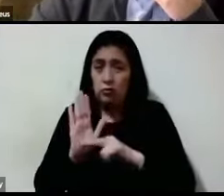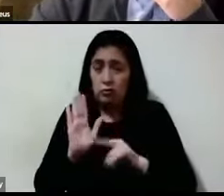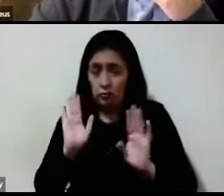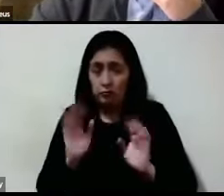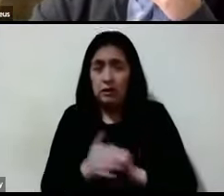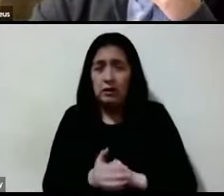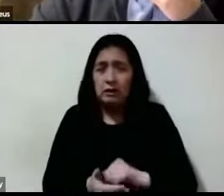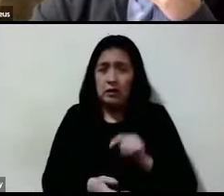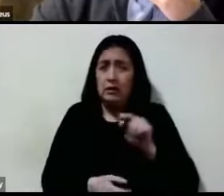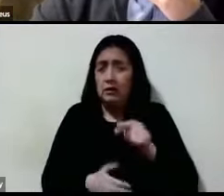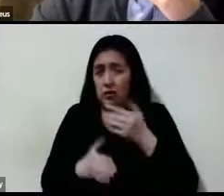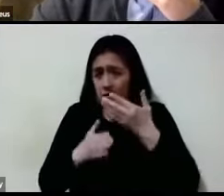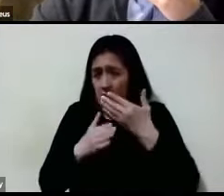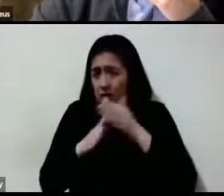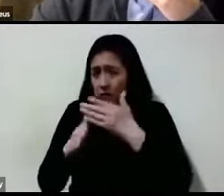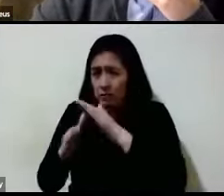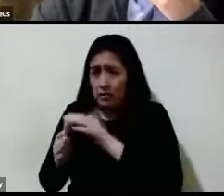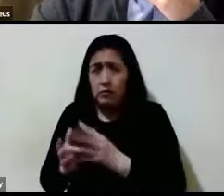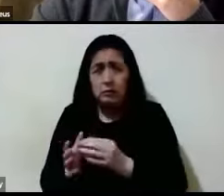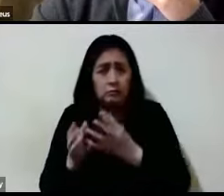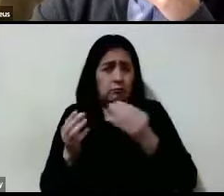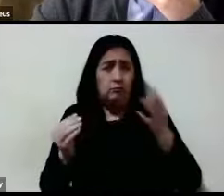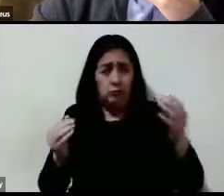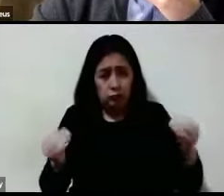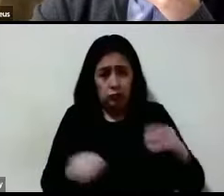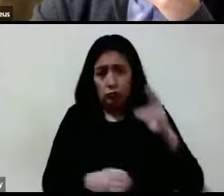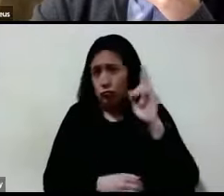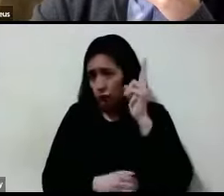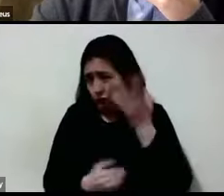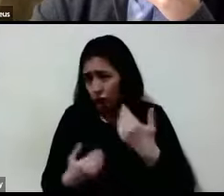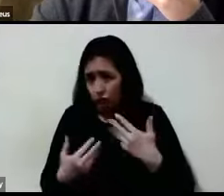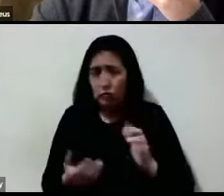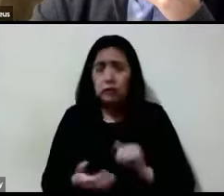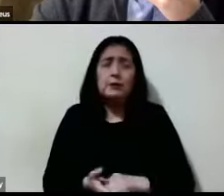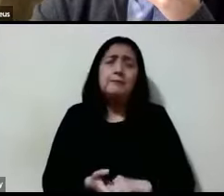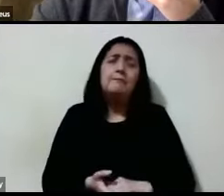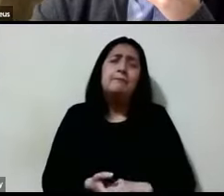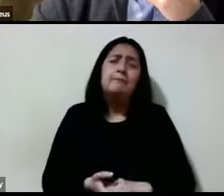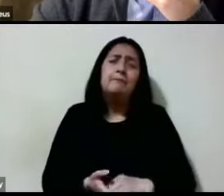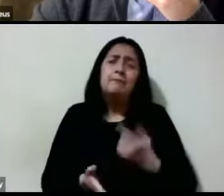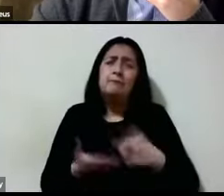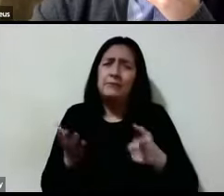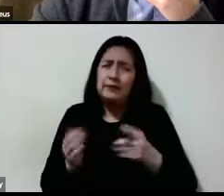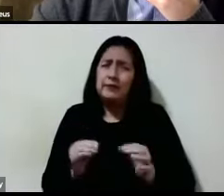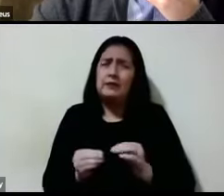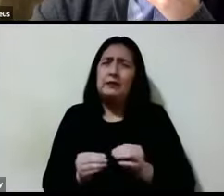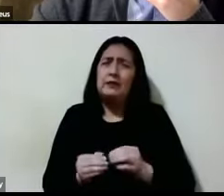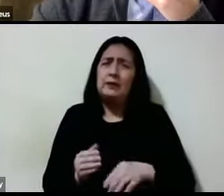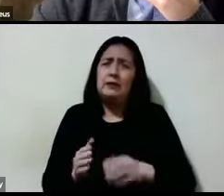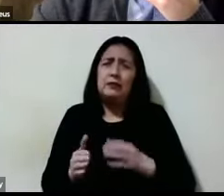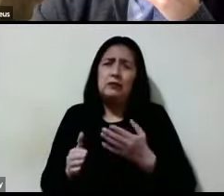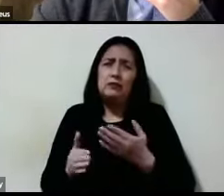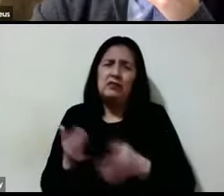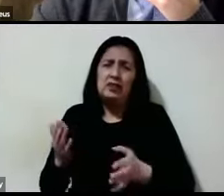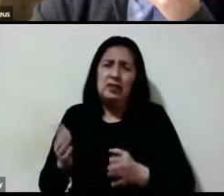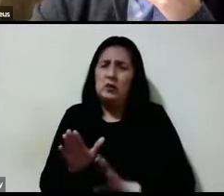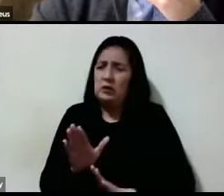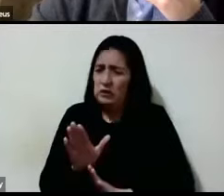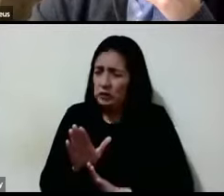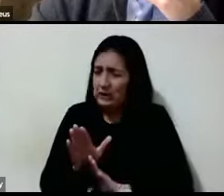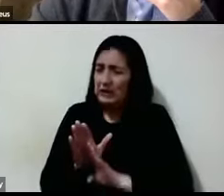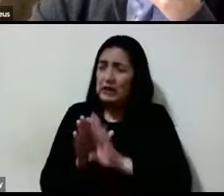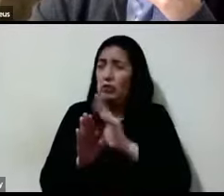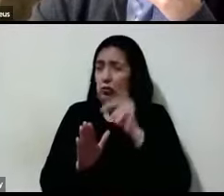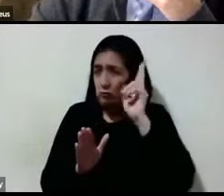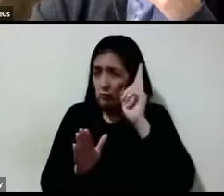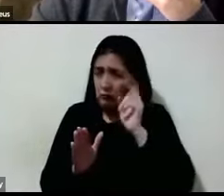y esto comparto con la gran mayoría de mis colegas, que nos van poniendo cortapisas a nuestro desarrollo como